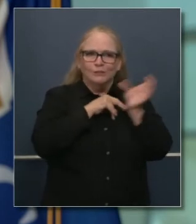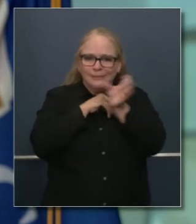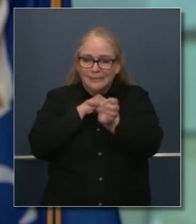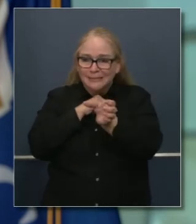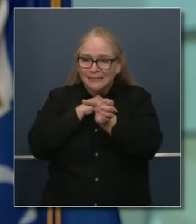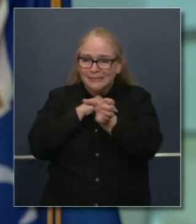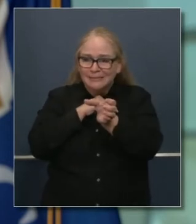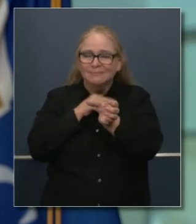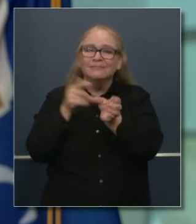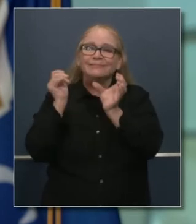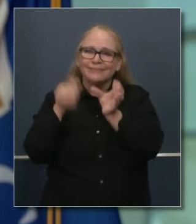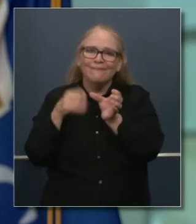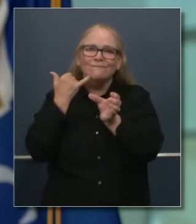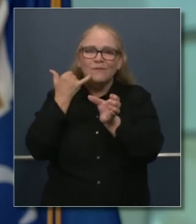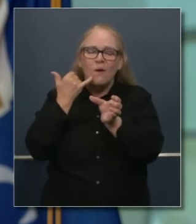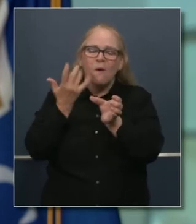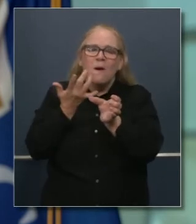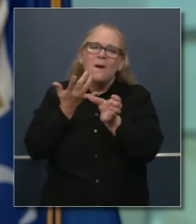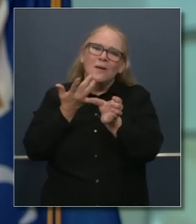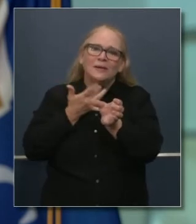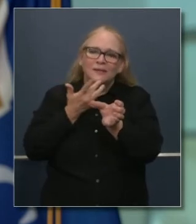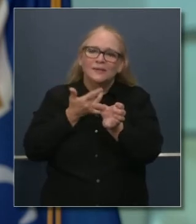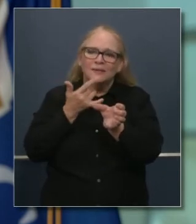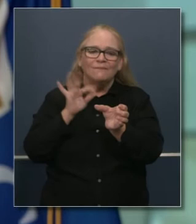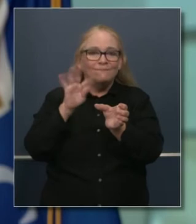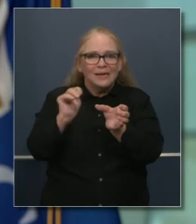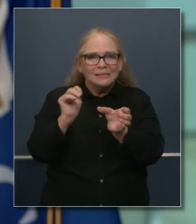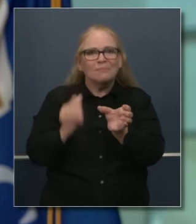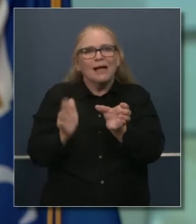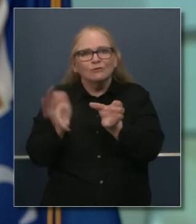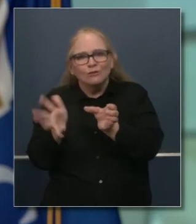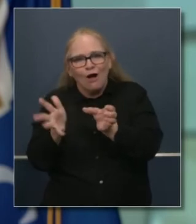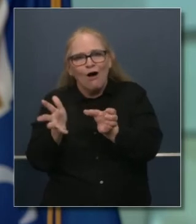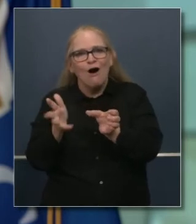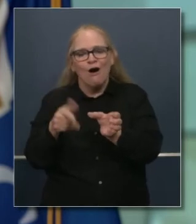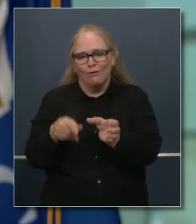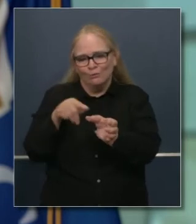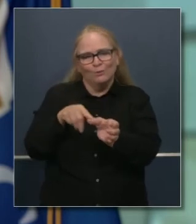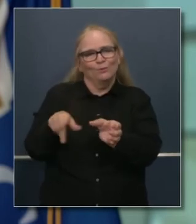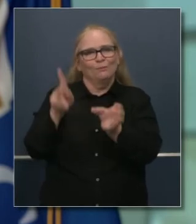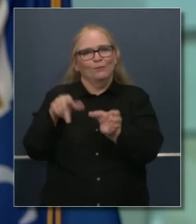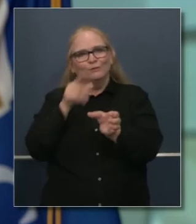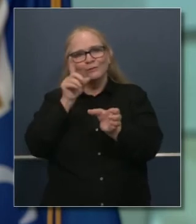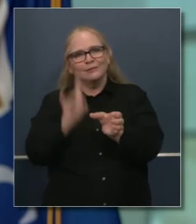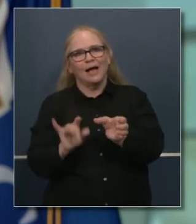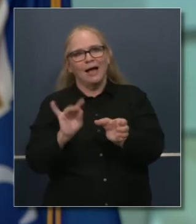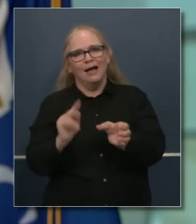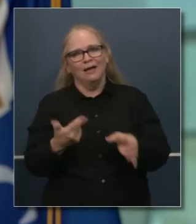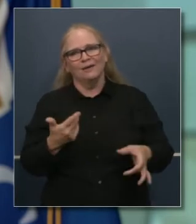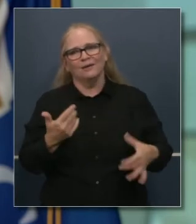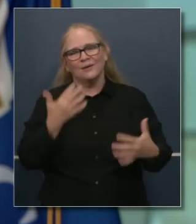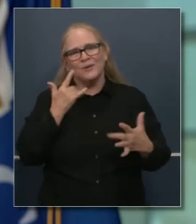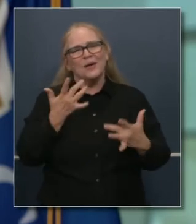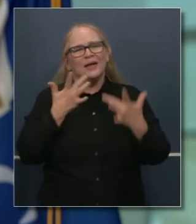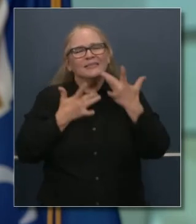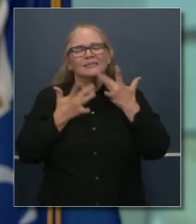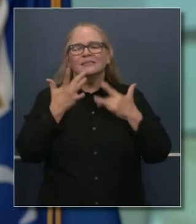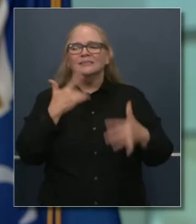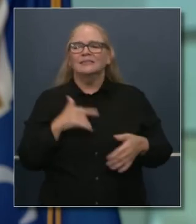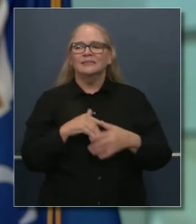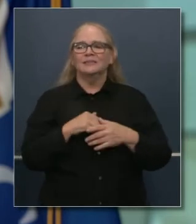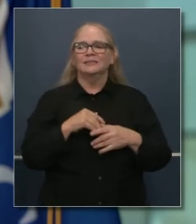de hacerlo virtualmente otros describieron la sensación de estar ahí siendo el